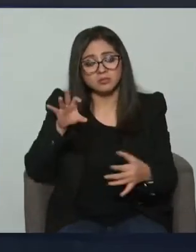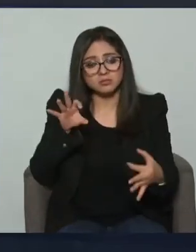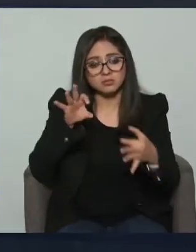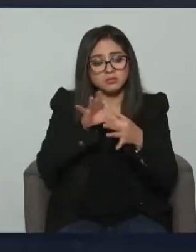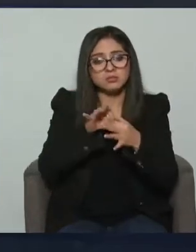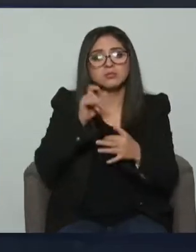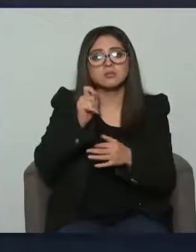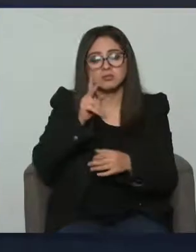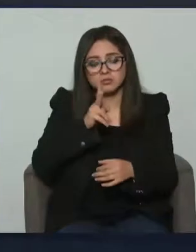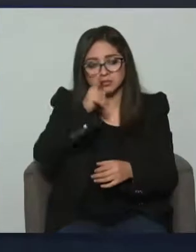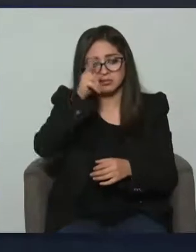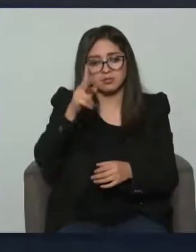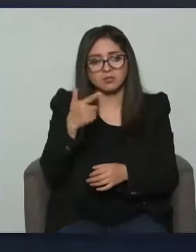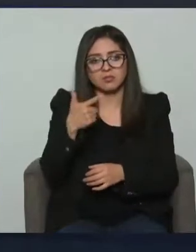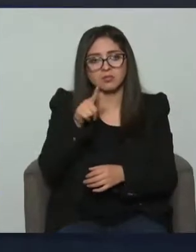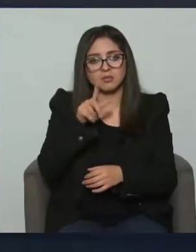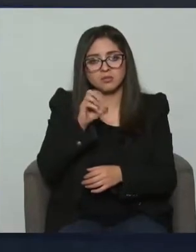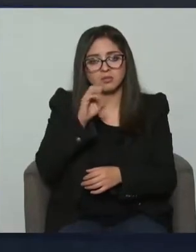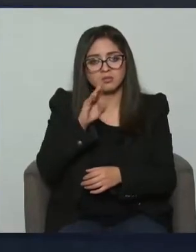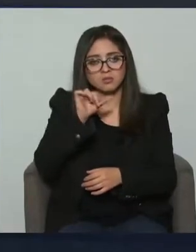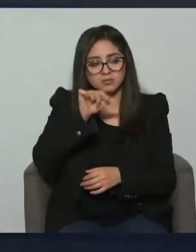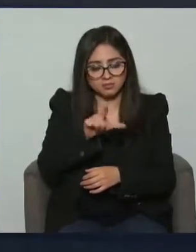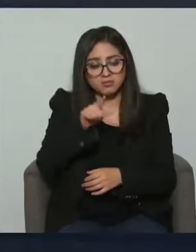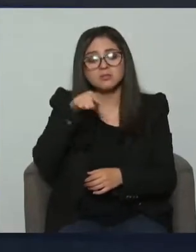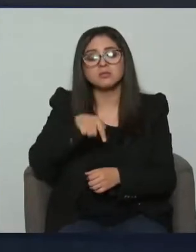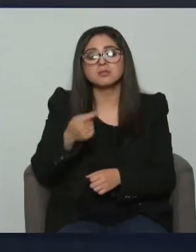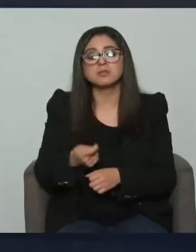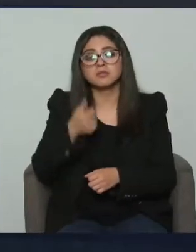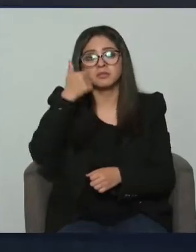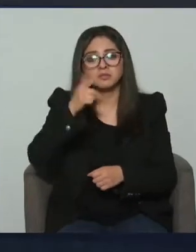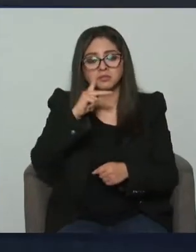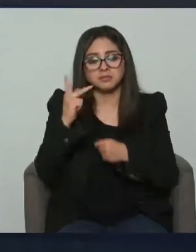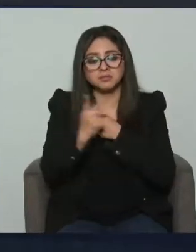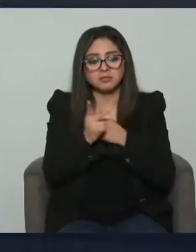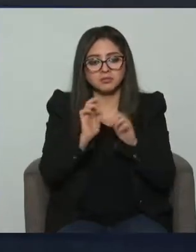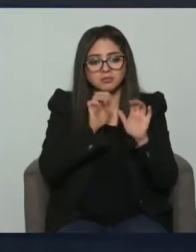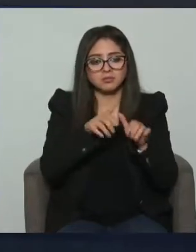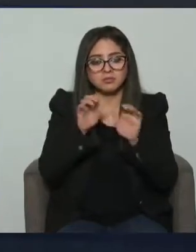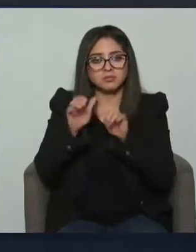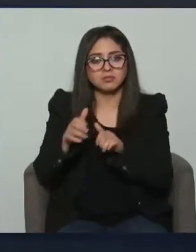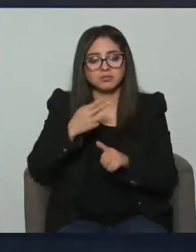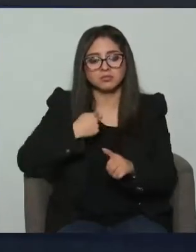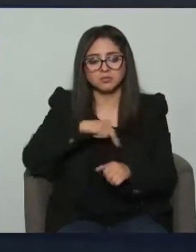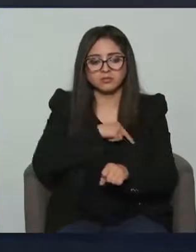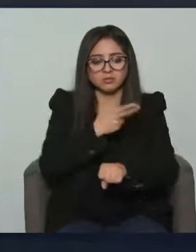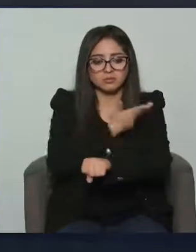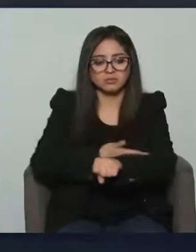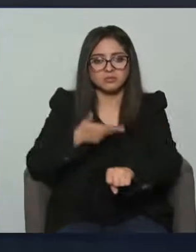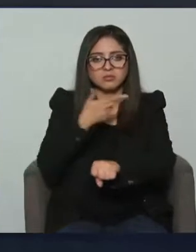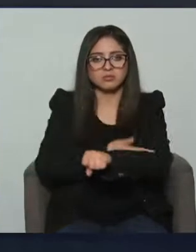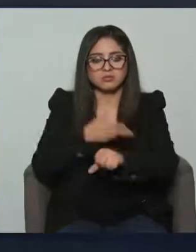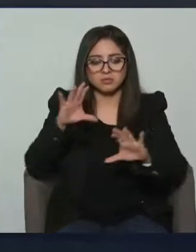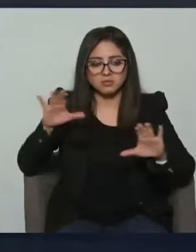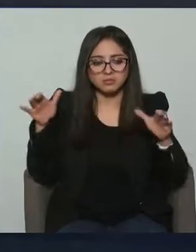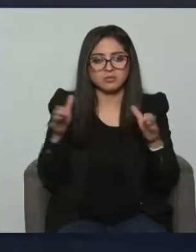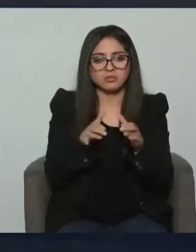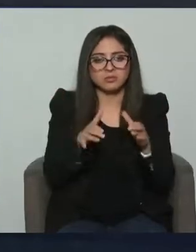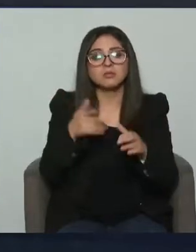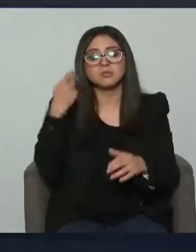Global contra la Erradicación de la Violencia, fuimos de los primeros países que suscribimos, entonces hemos estado trabajando sobre eso. Obviamente